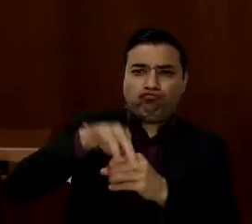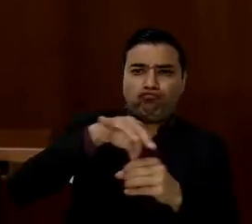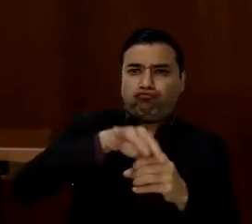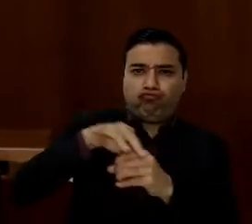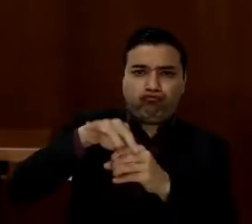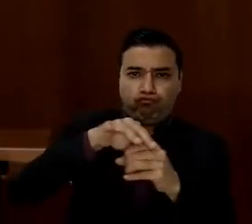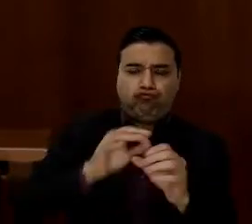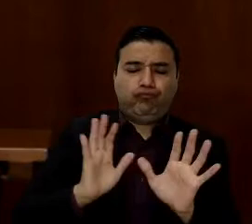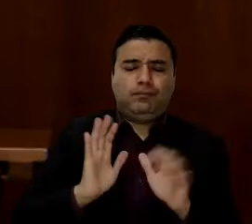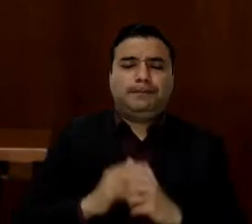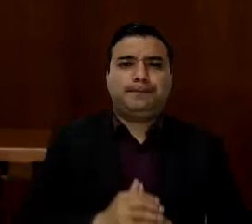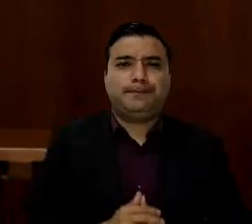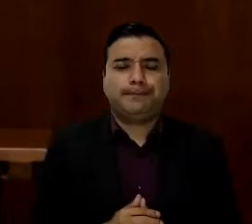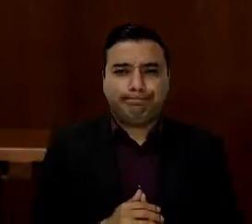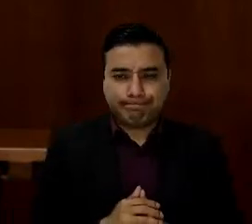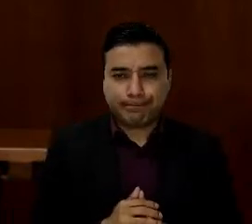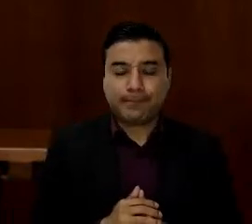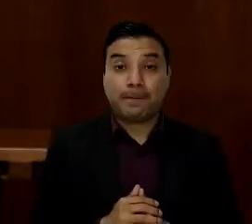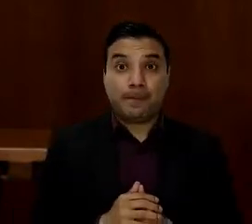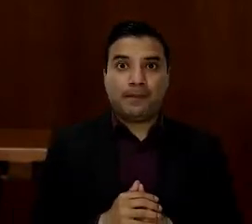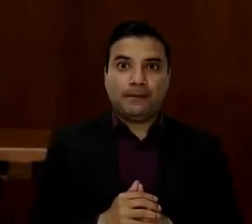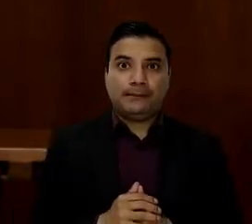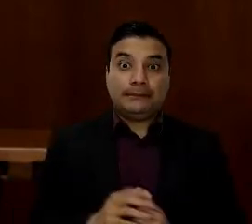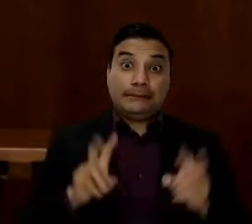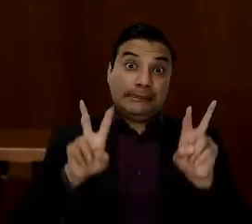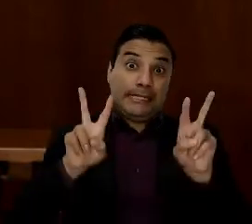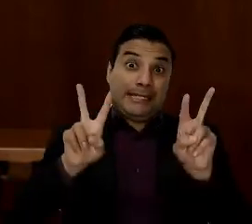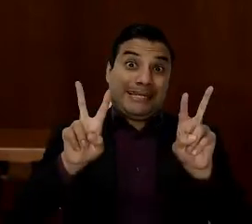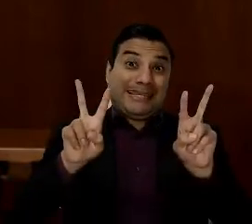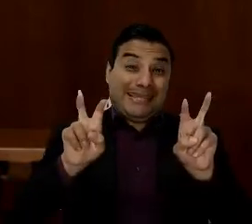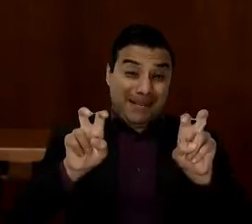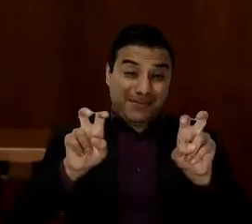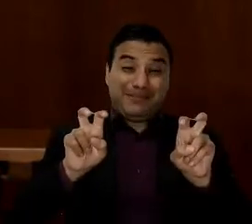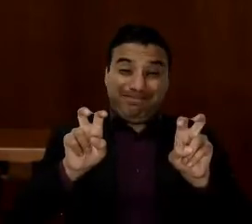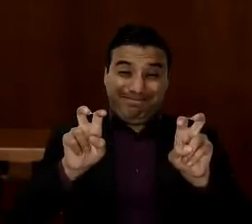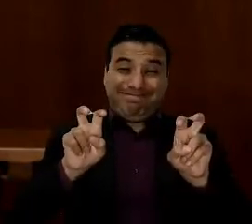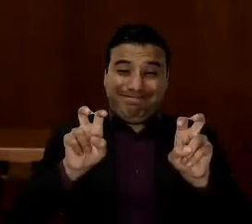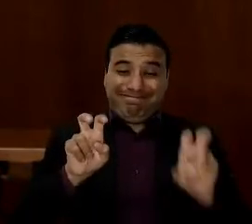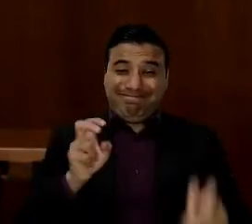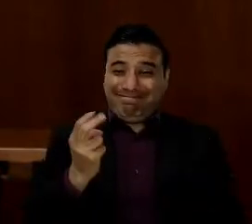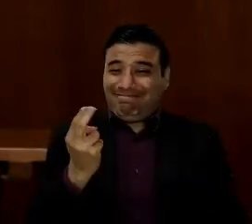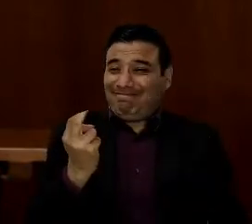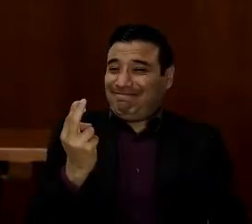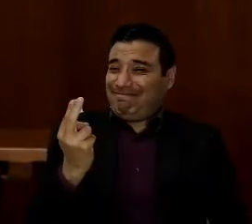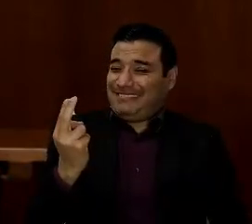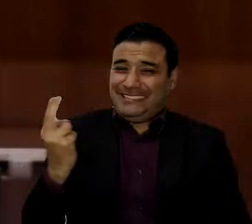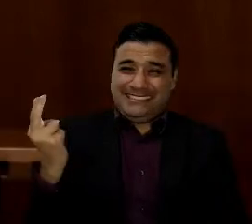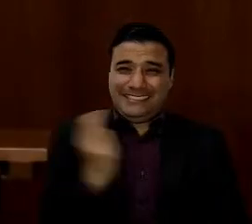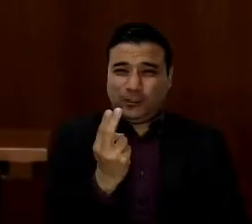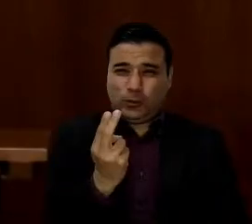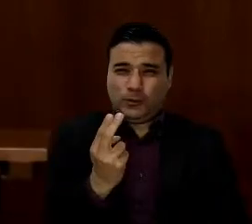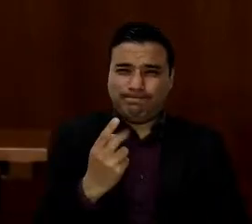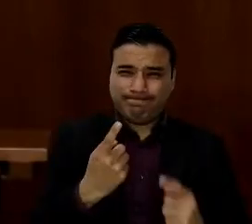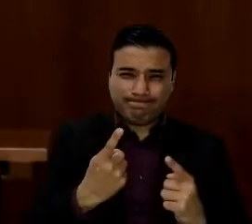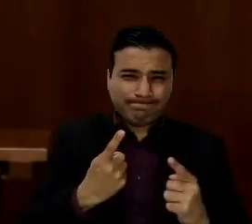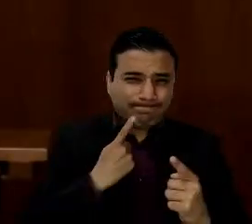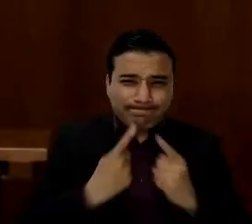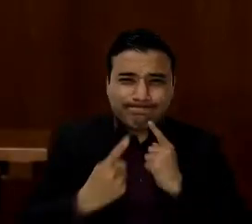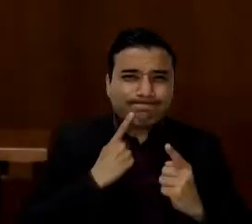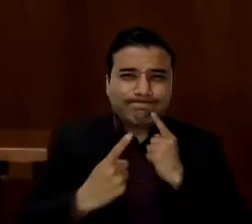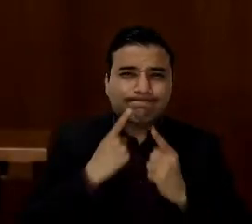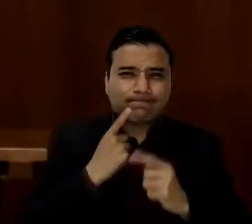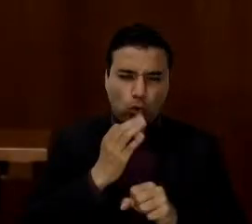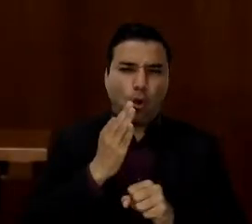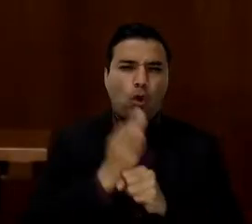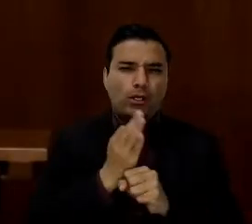y Por ende es de urgente y necesario hablar desde esta